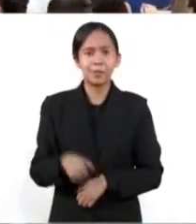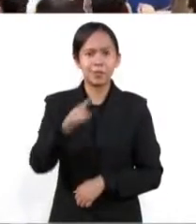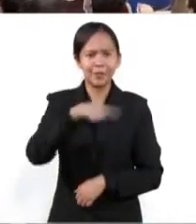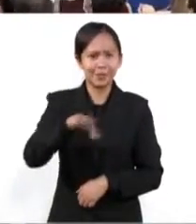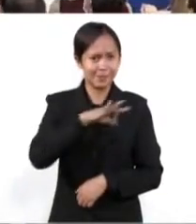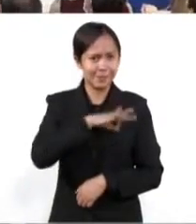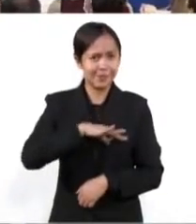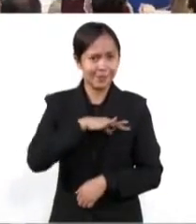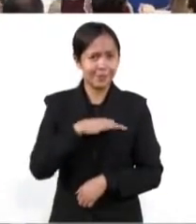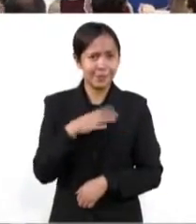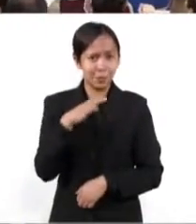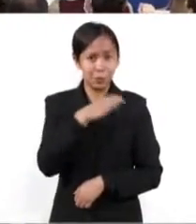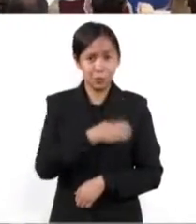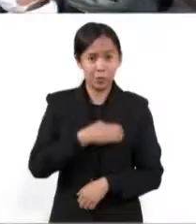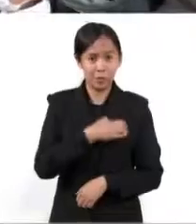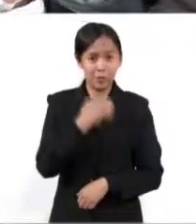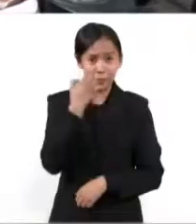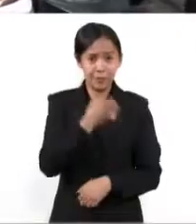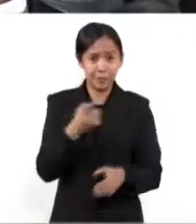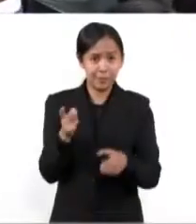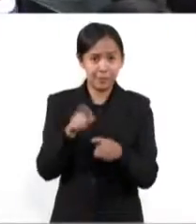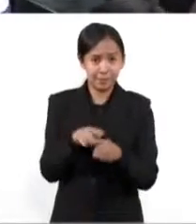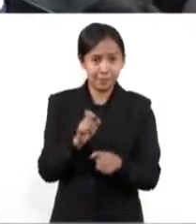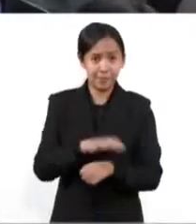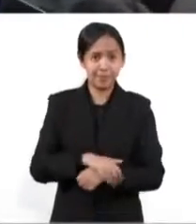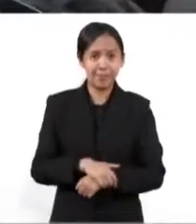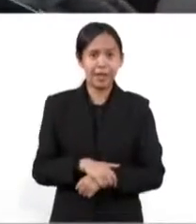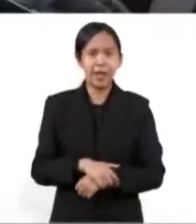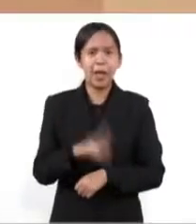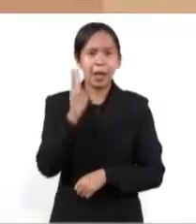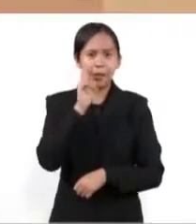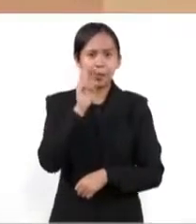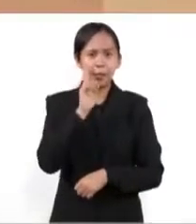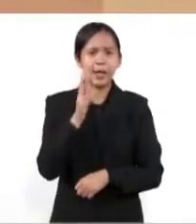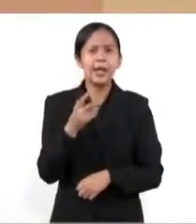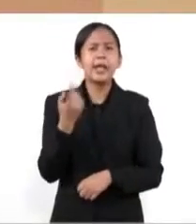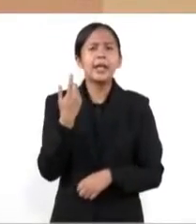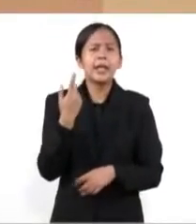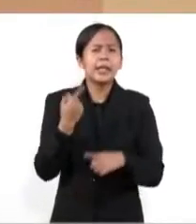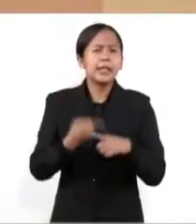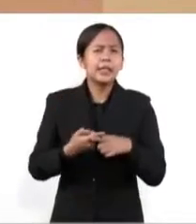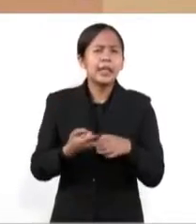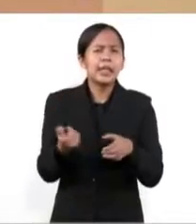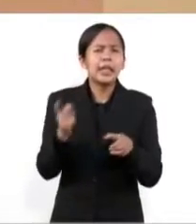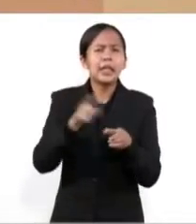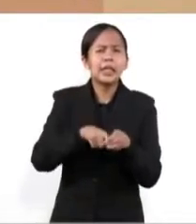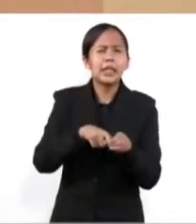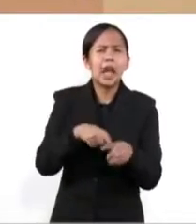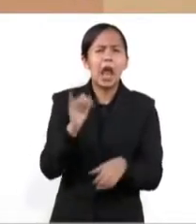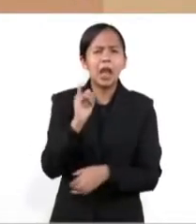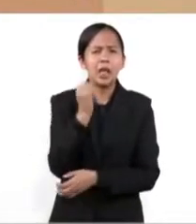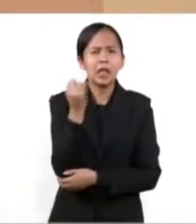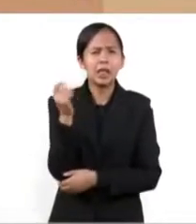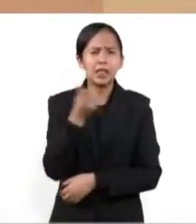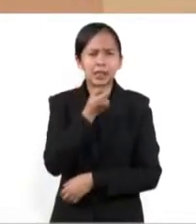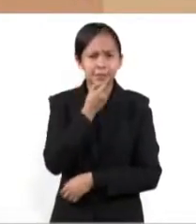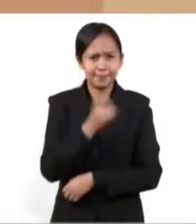¿Felices de haber regresado a la escuela? A ver, ¿quién entra por primera vez a preescolar? Levanten la